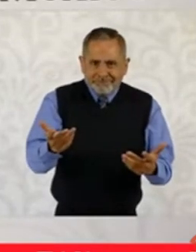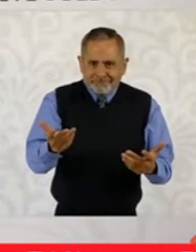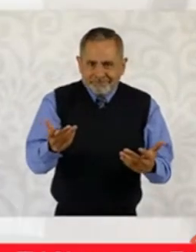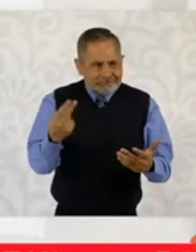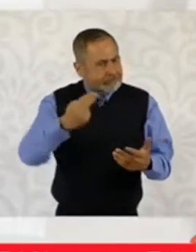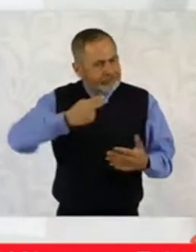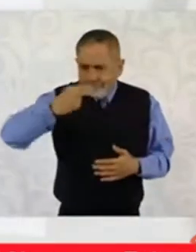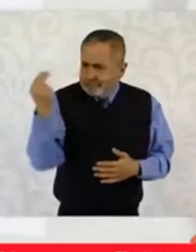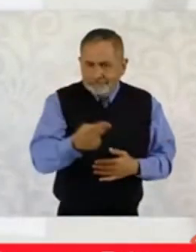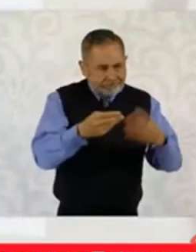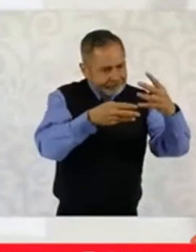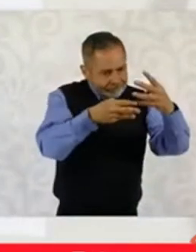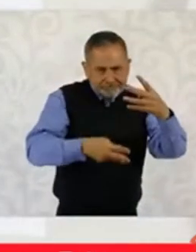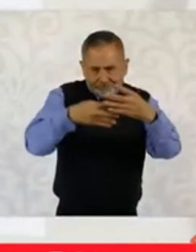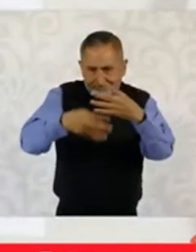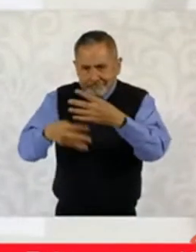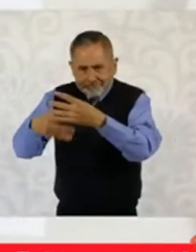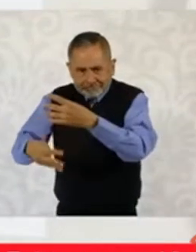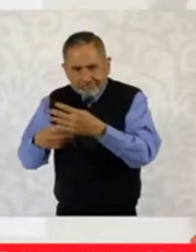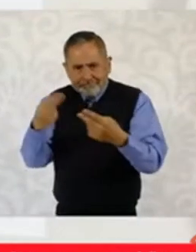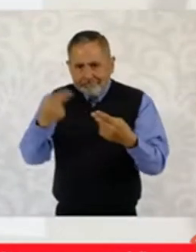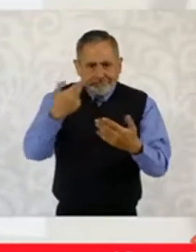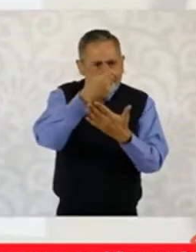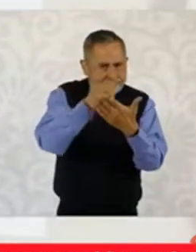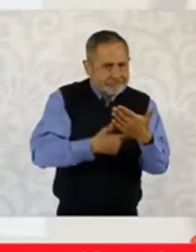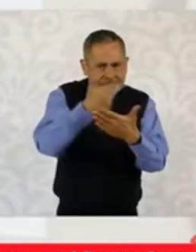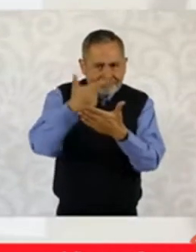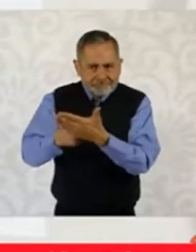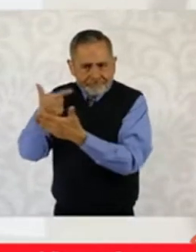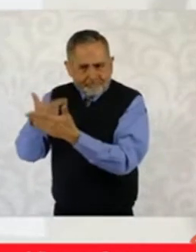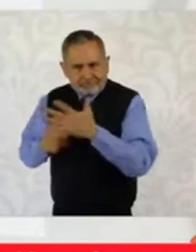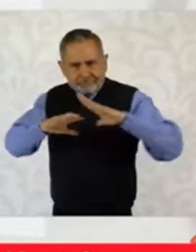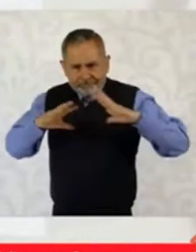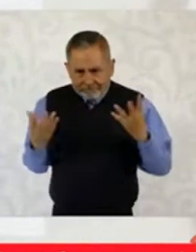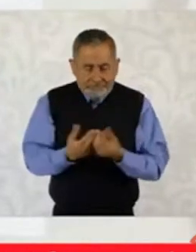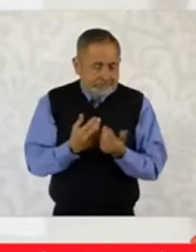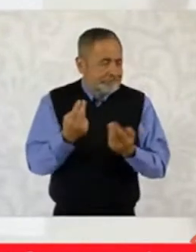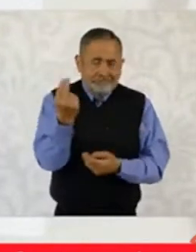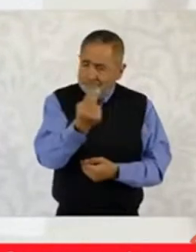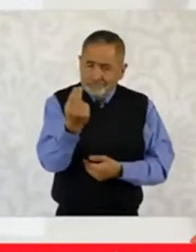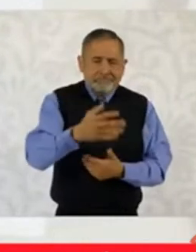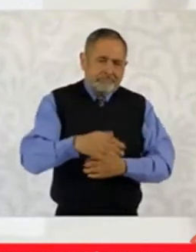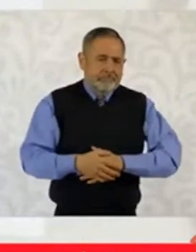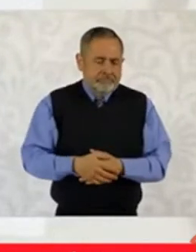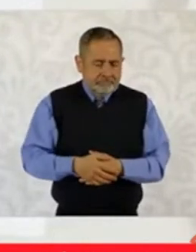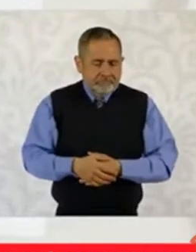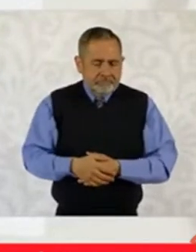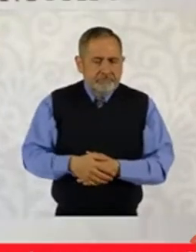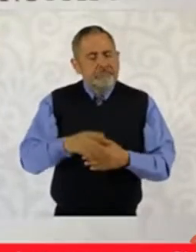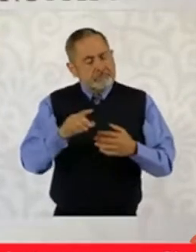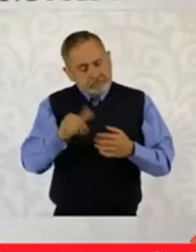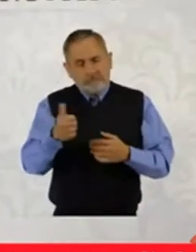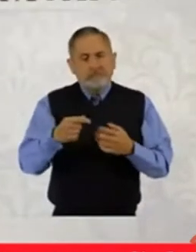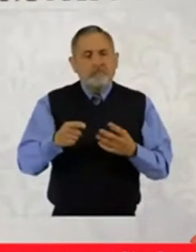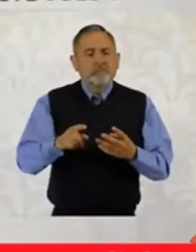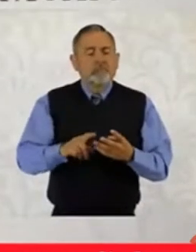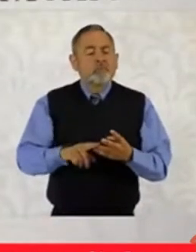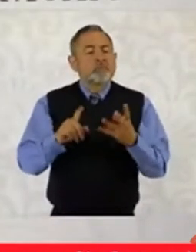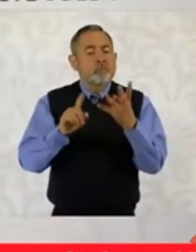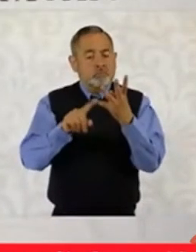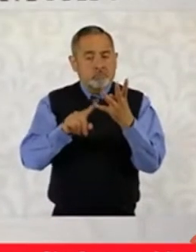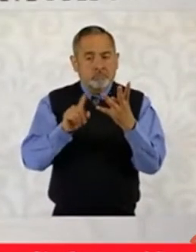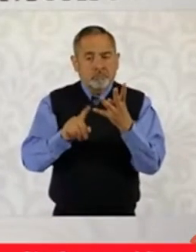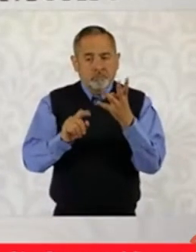pues es indispensable, porque si no, no estamos atendiendo de fondo el problema. Ese es el tercero. Ya